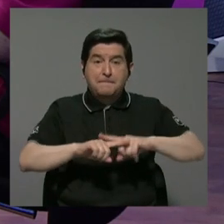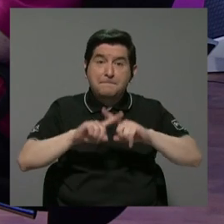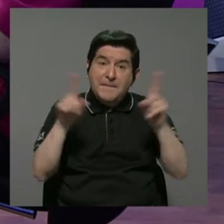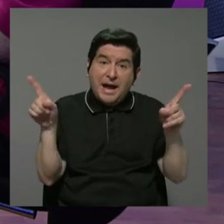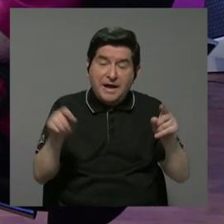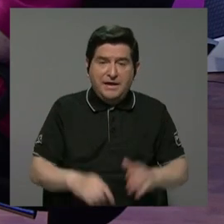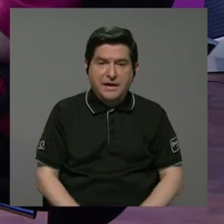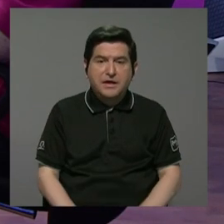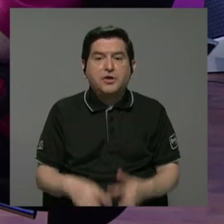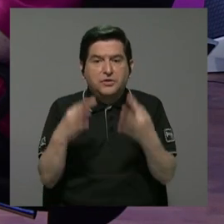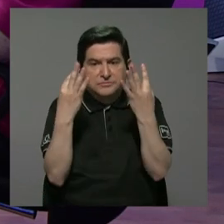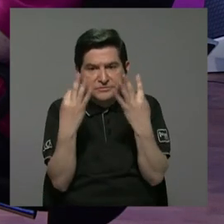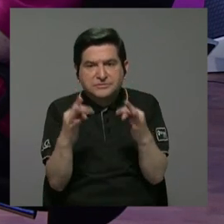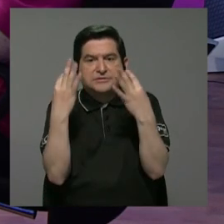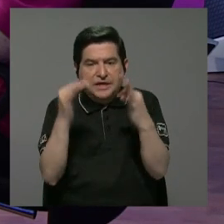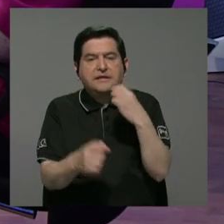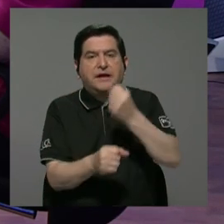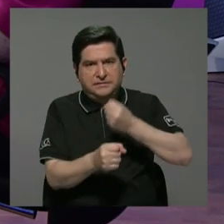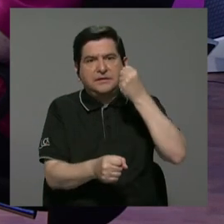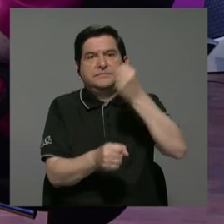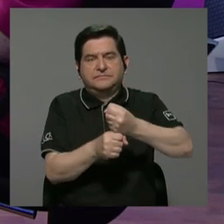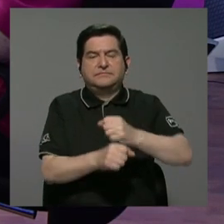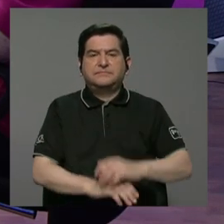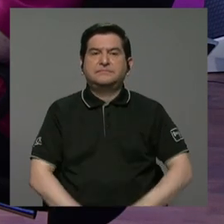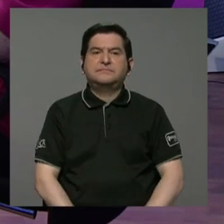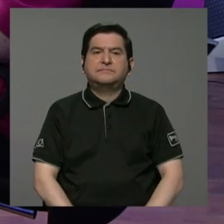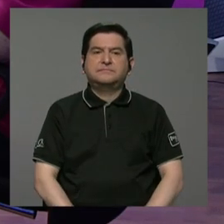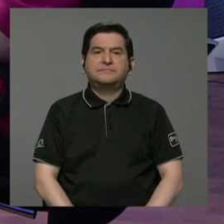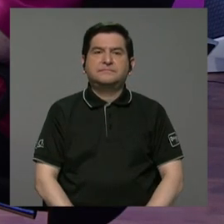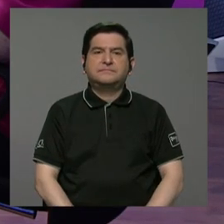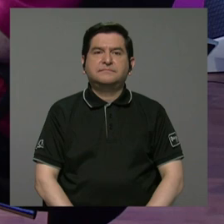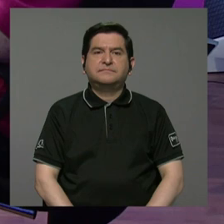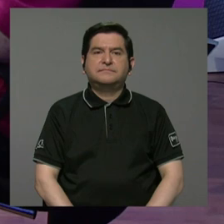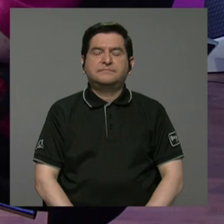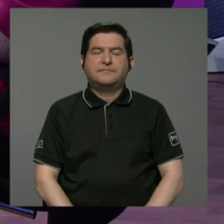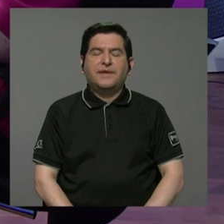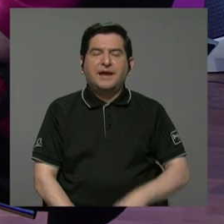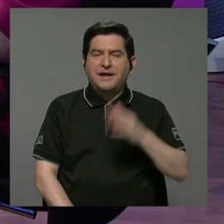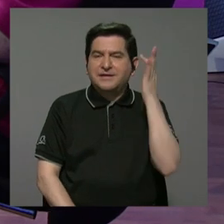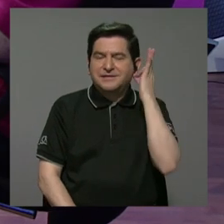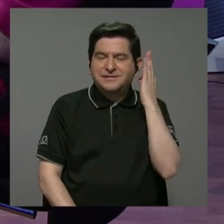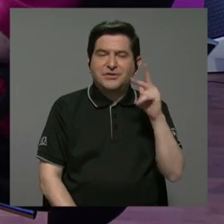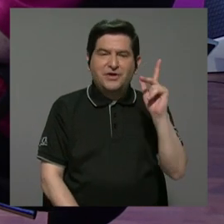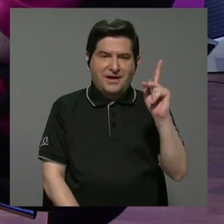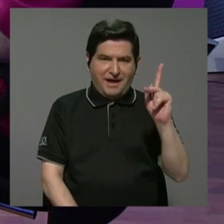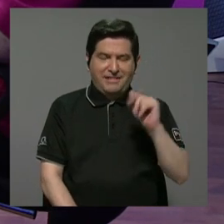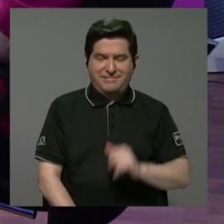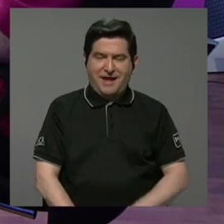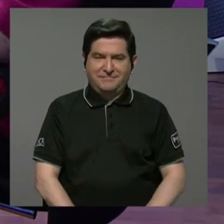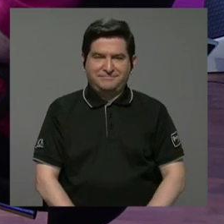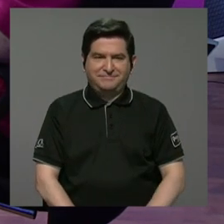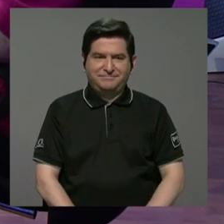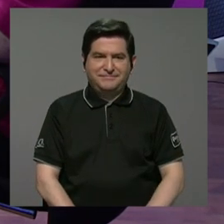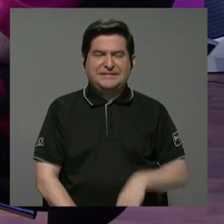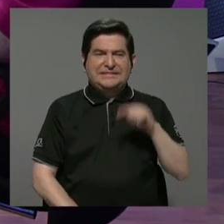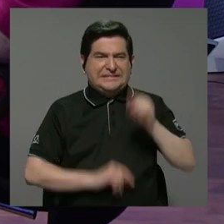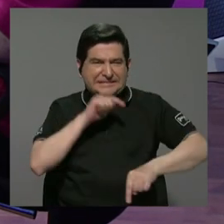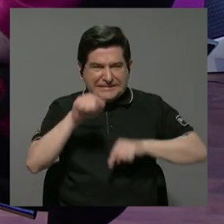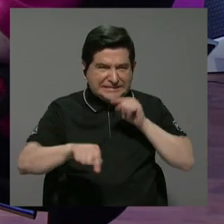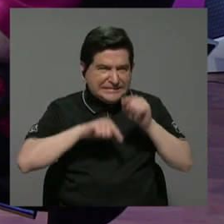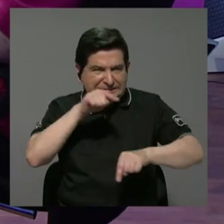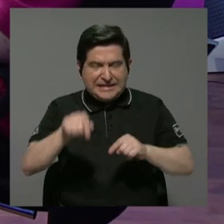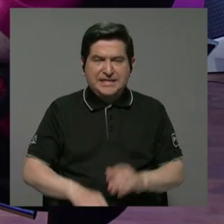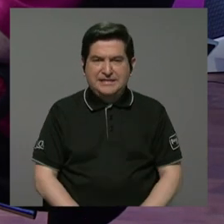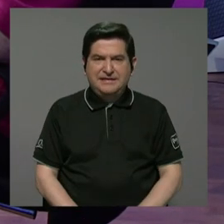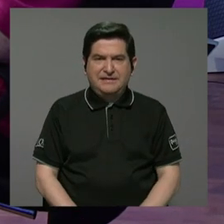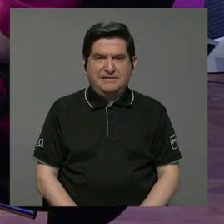menos se puede trabajar. Doña Katia, hay como una gran crítica, ¿verdad?, a